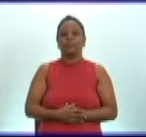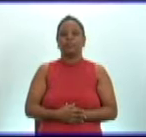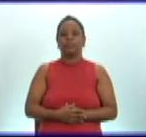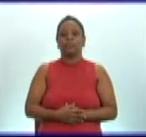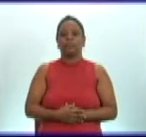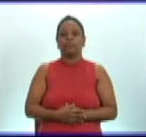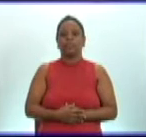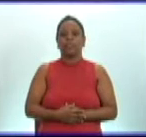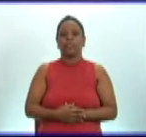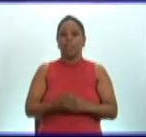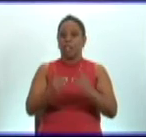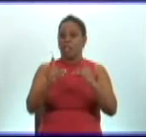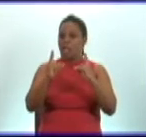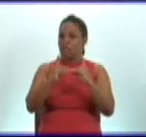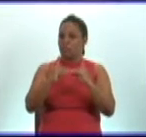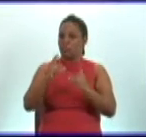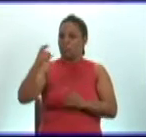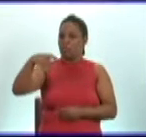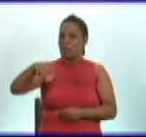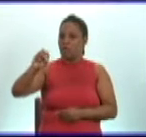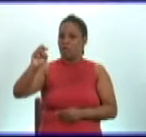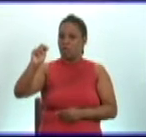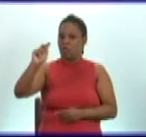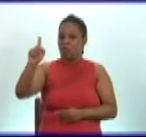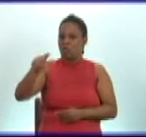La tumba de Gonzalo Castañón.